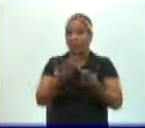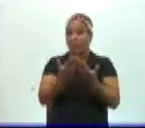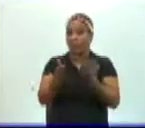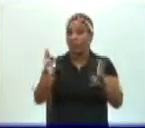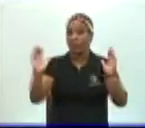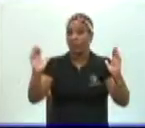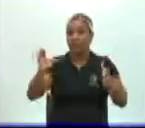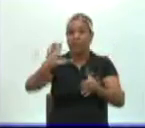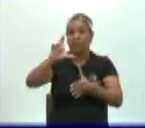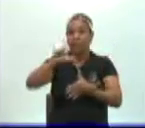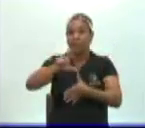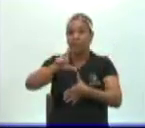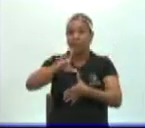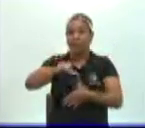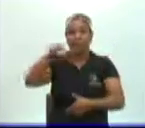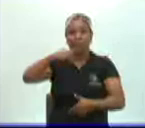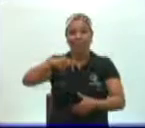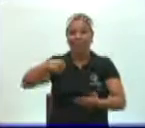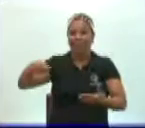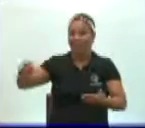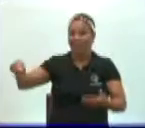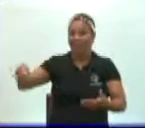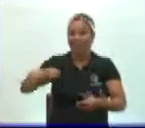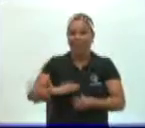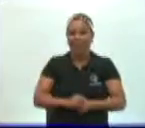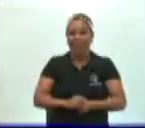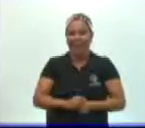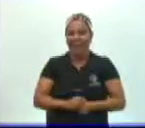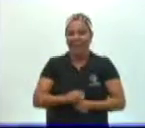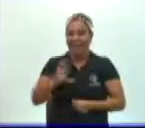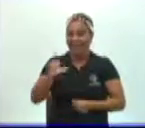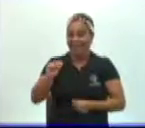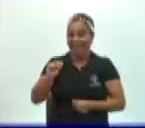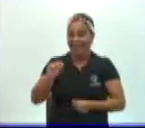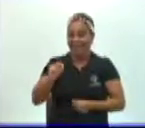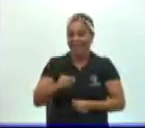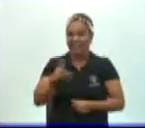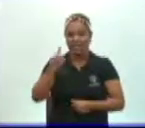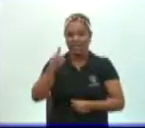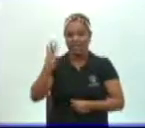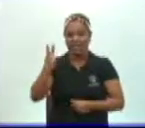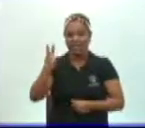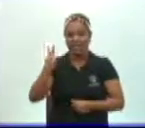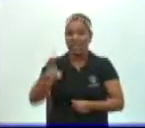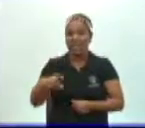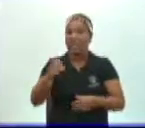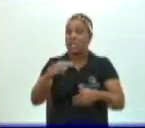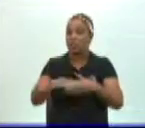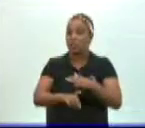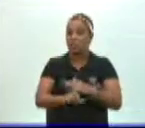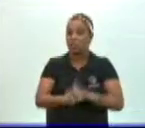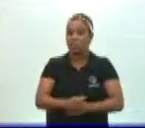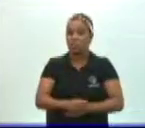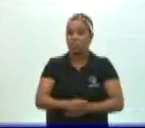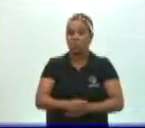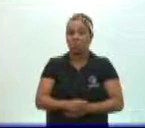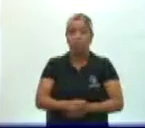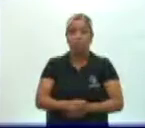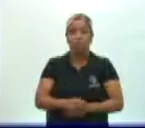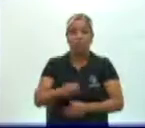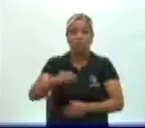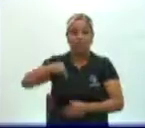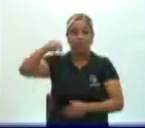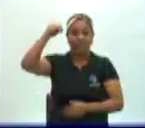Y en este texto dice Galeano, y cito, refiriéndose a las 13 colonias: las 13 colonias del norte